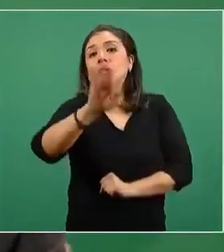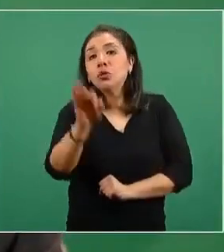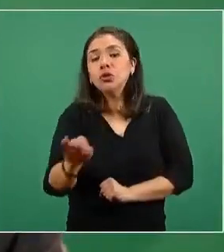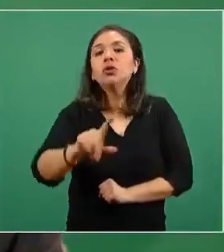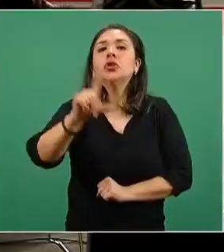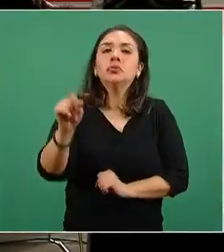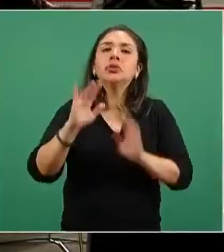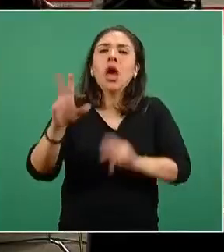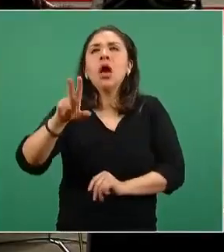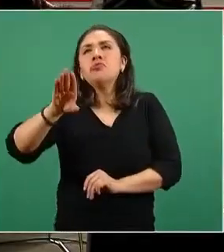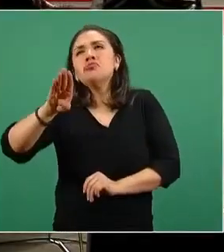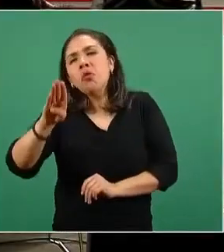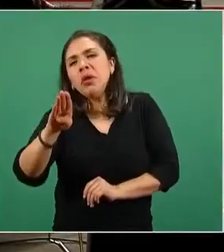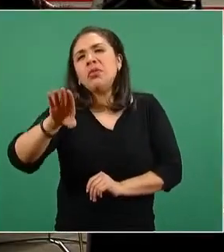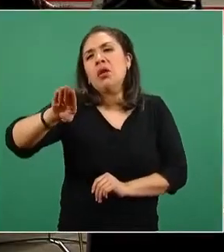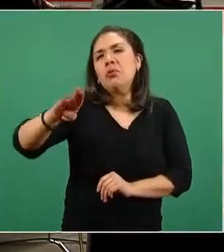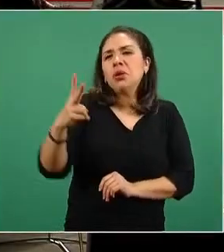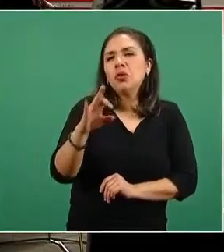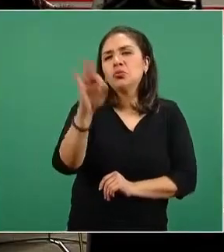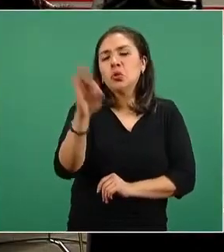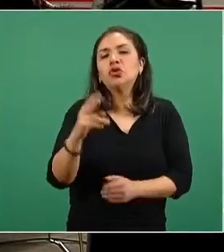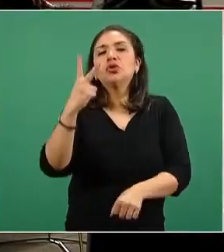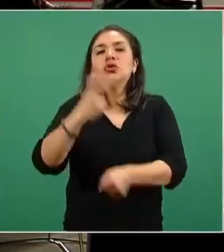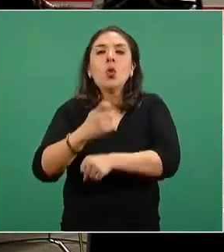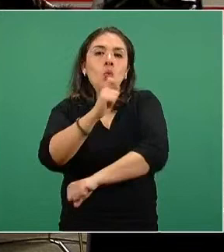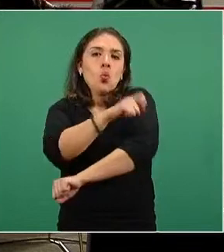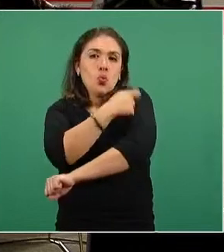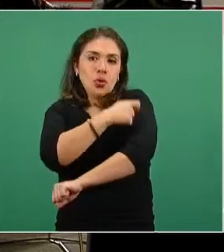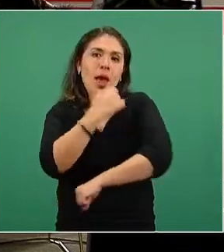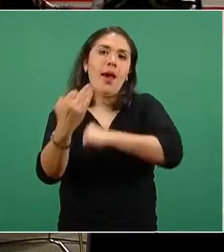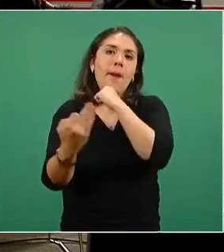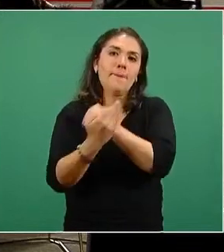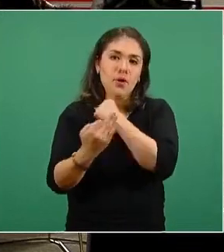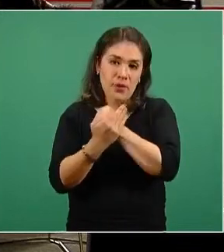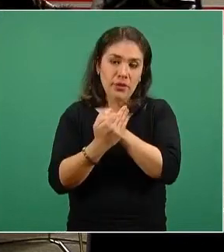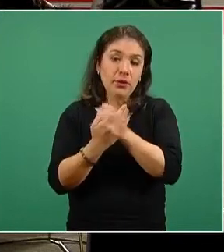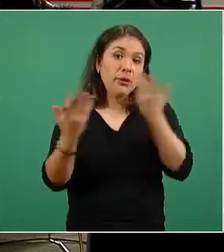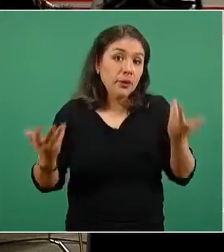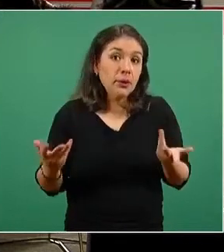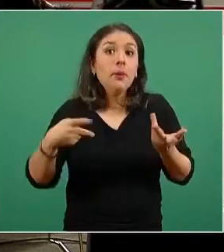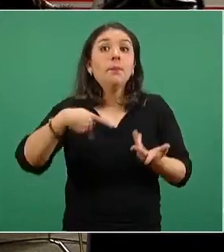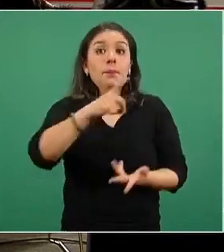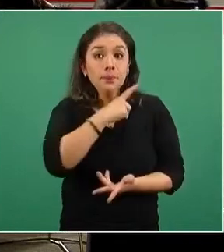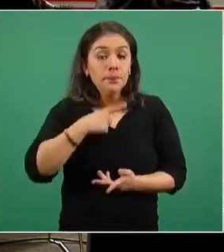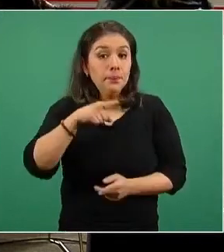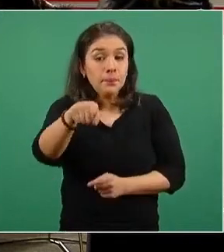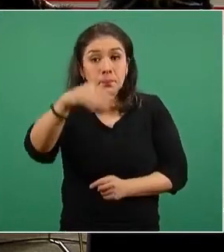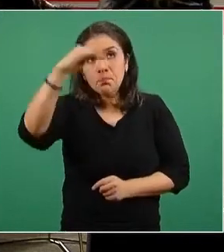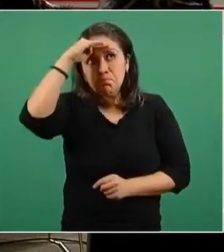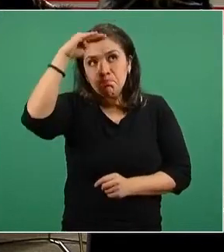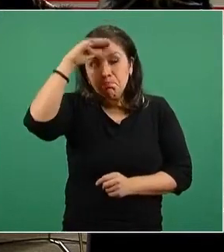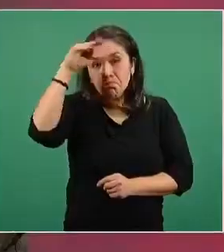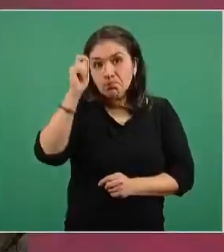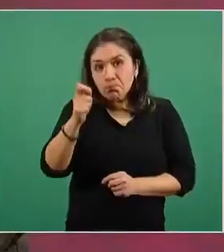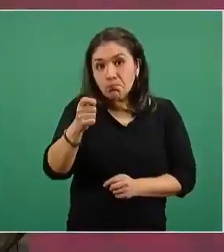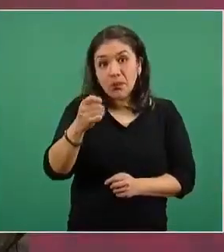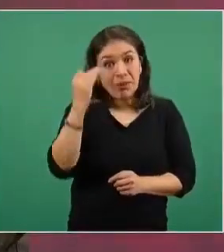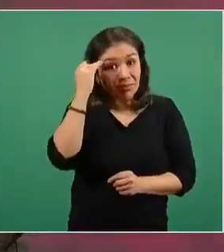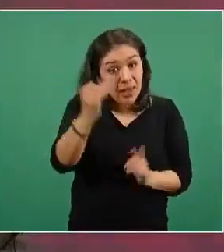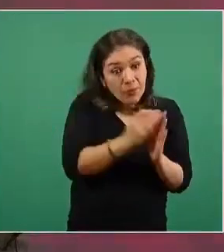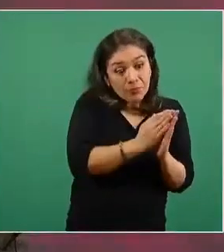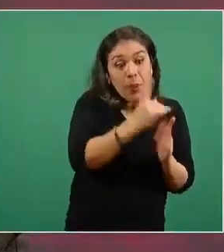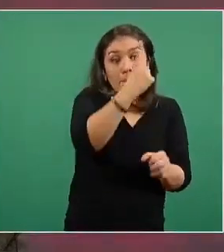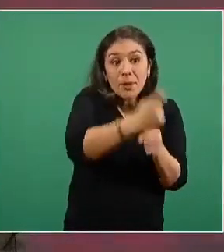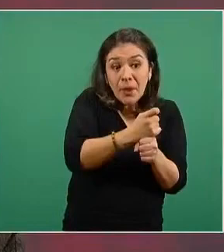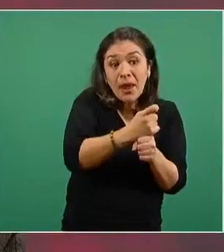del 90-92% con la segunda dosis. Entonces hay que considerar que durante todo ese periodo